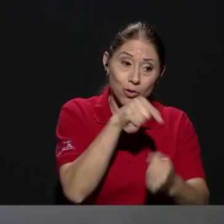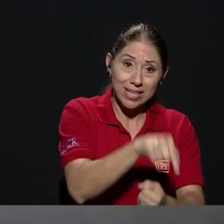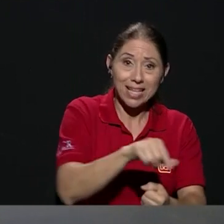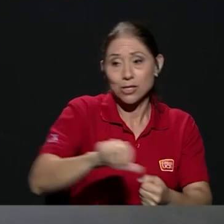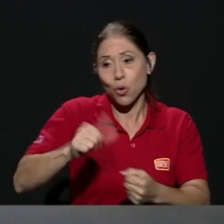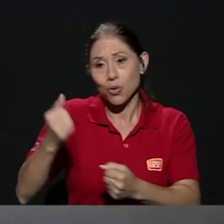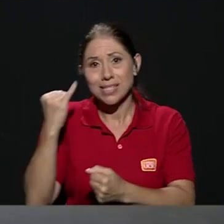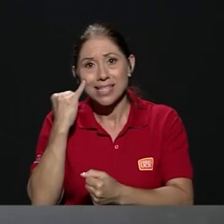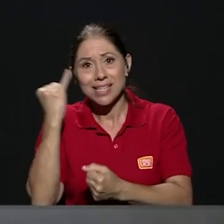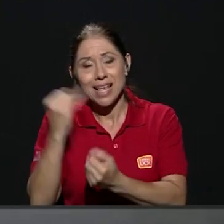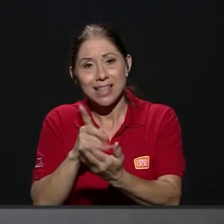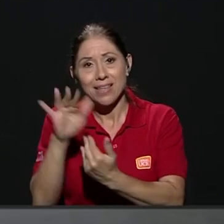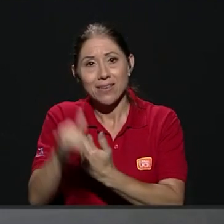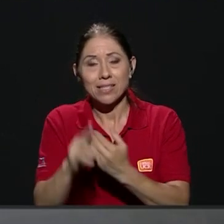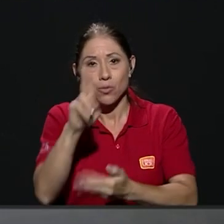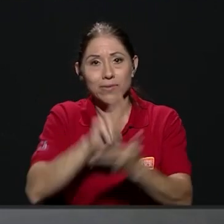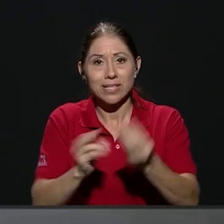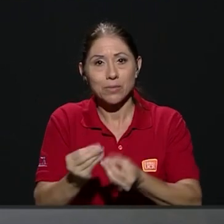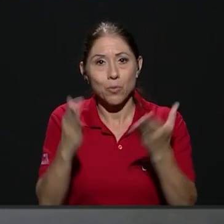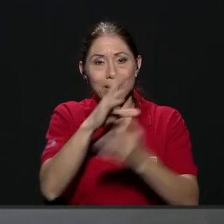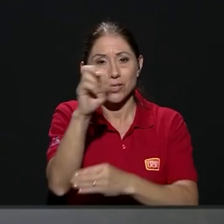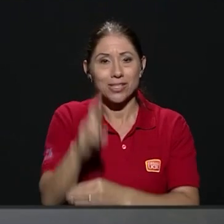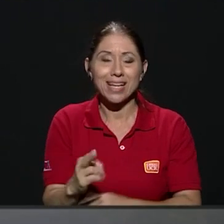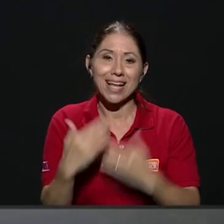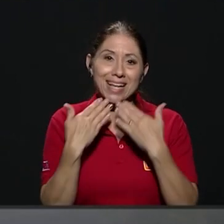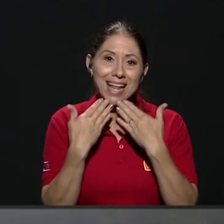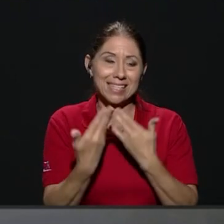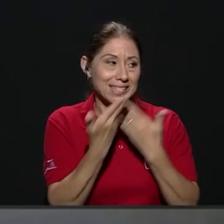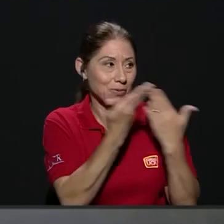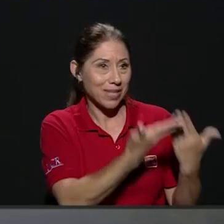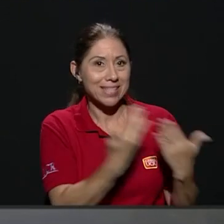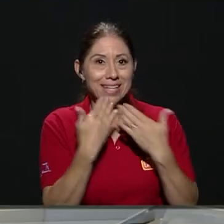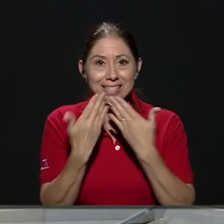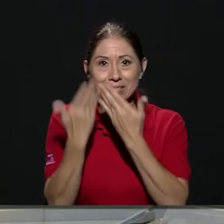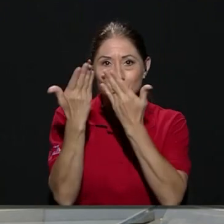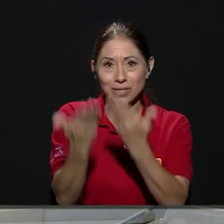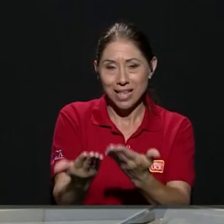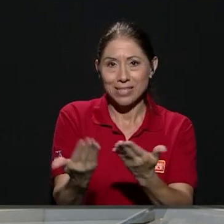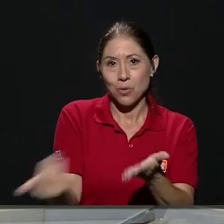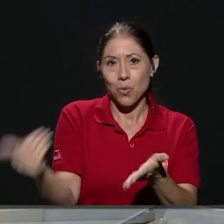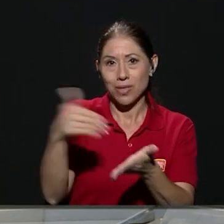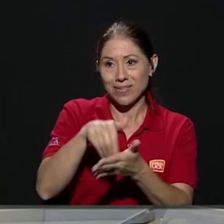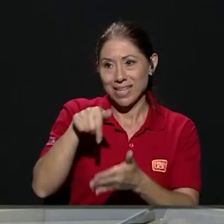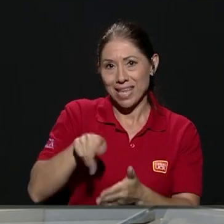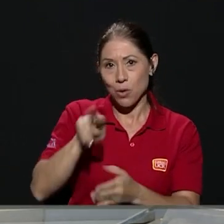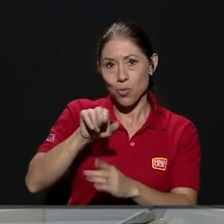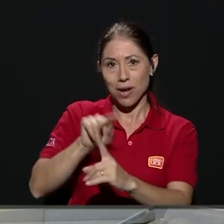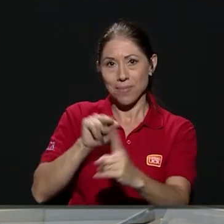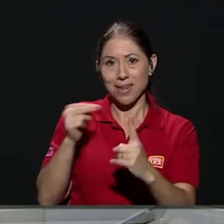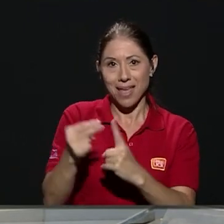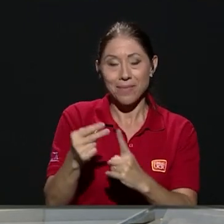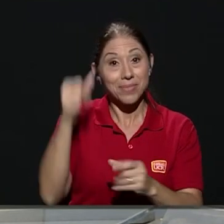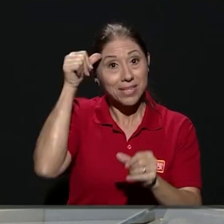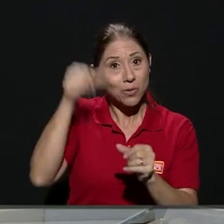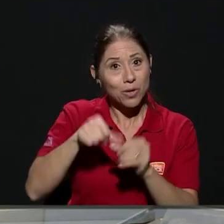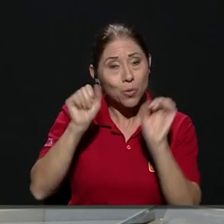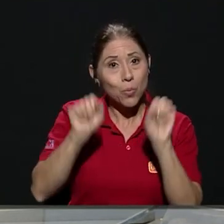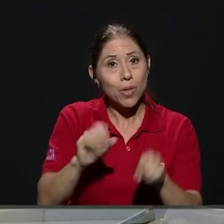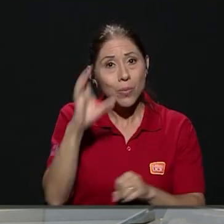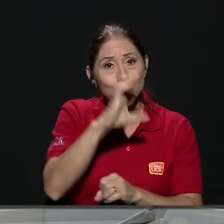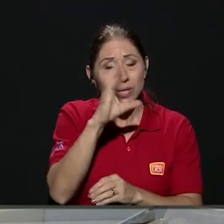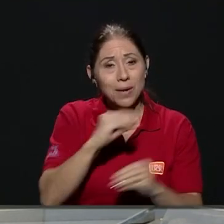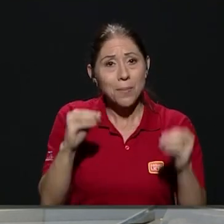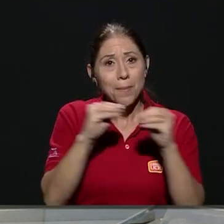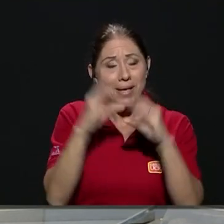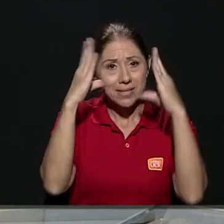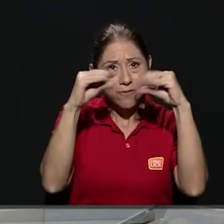otras iniciativas de las universidades públicas de Costa Rica. Muchas gracias a ustedes por acompañarnos y a ustedes por estar una vez más aquí en Una Mirada. Les recuerdo que